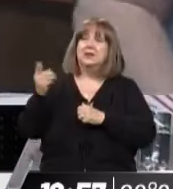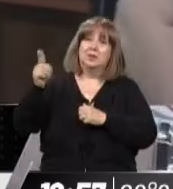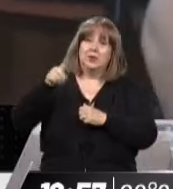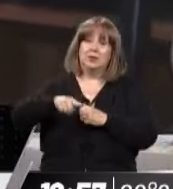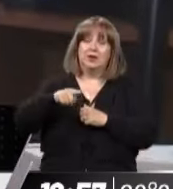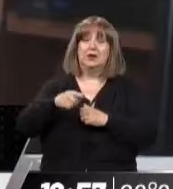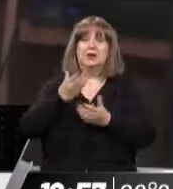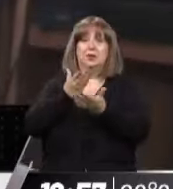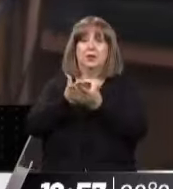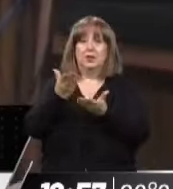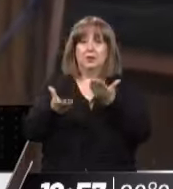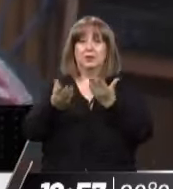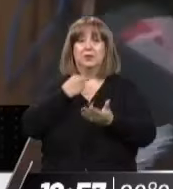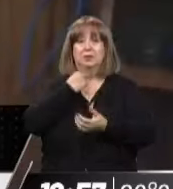y que se haga justicia por mi hijo